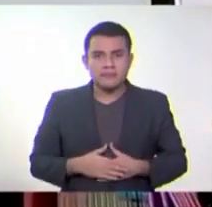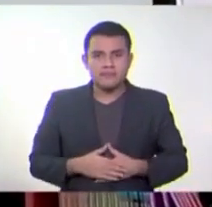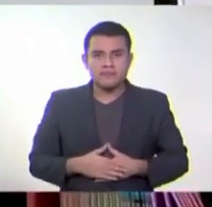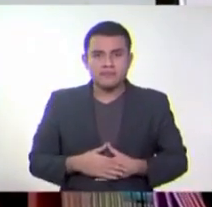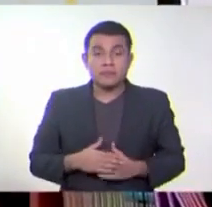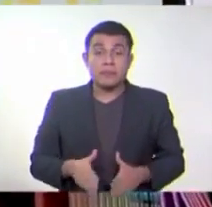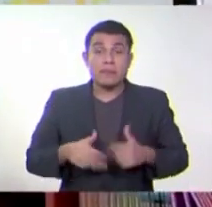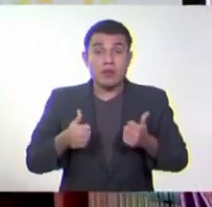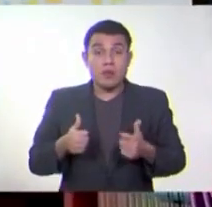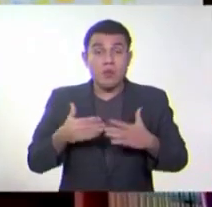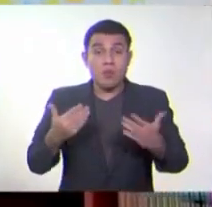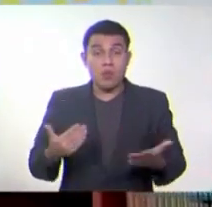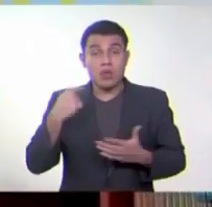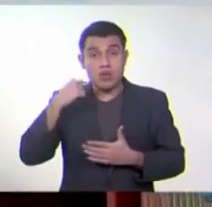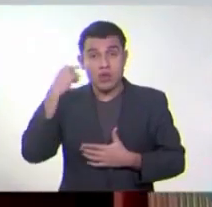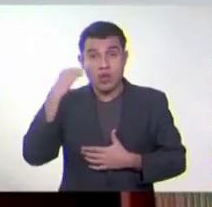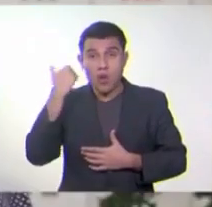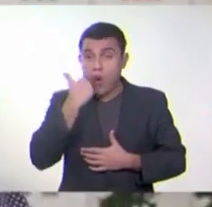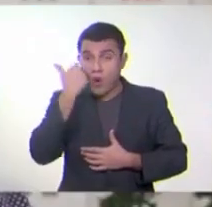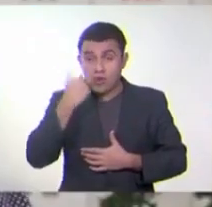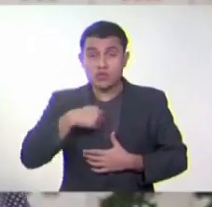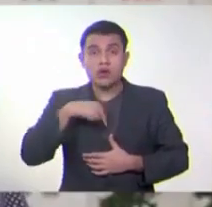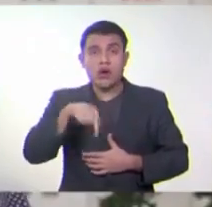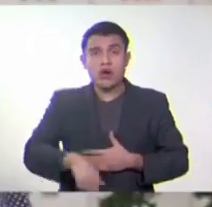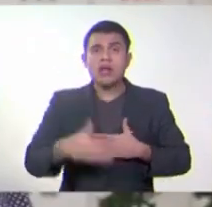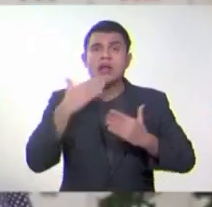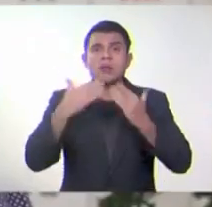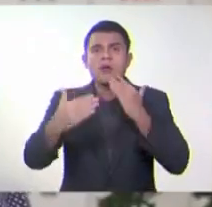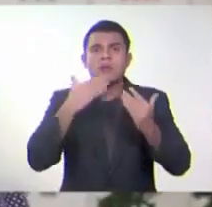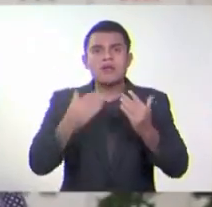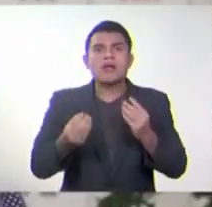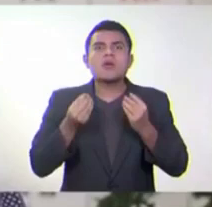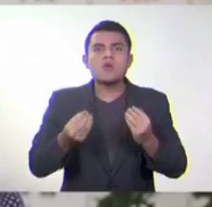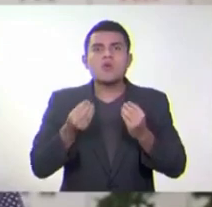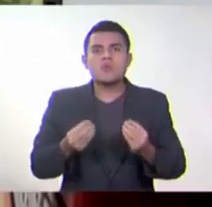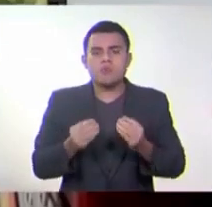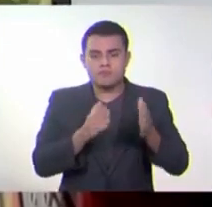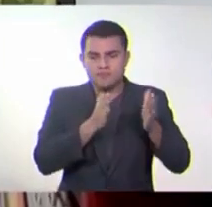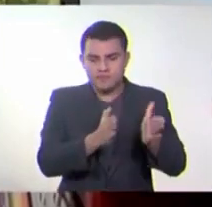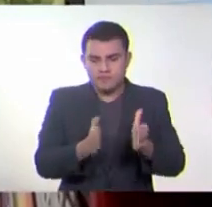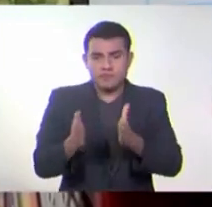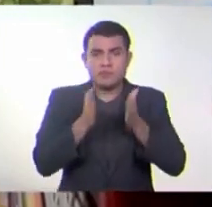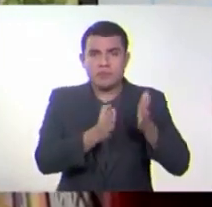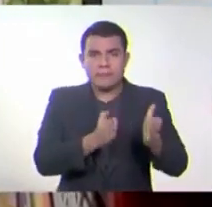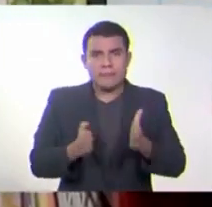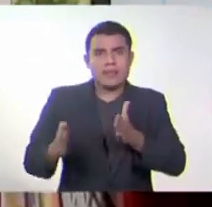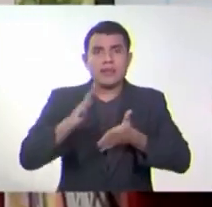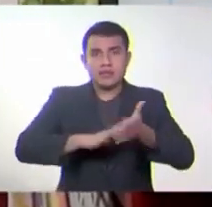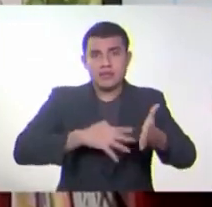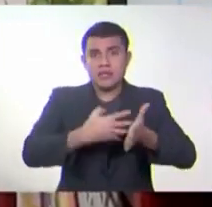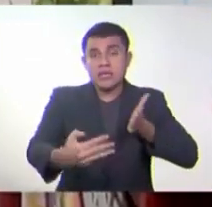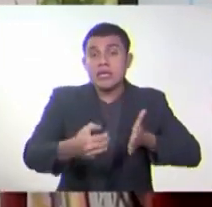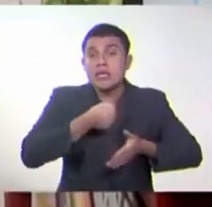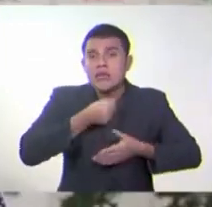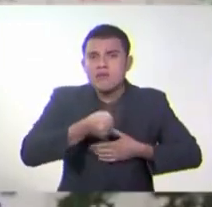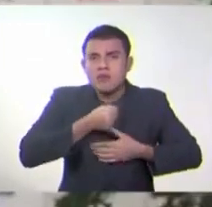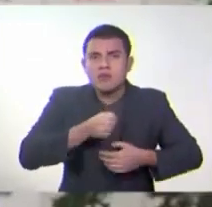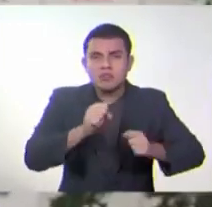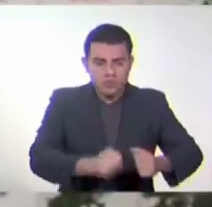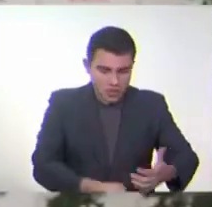Bueno, jóvenes, ahora les voy a explicar cómo está constituida la tabla periódica y qué informaciones podemos obtener de